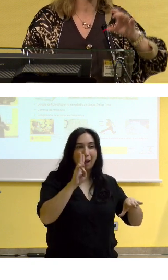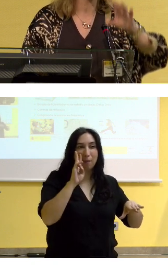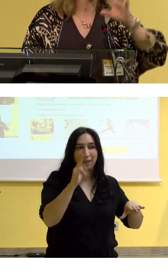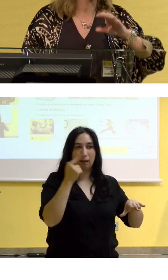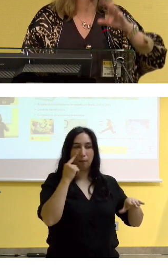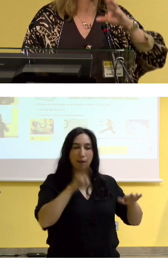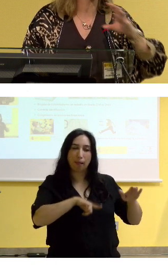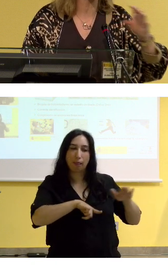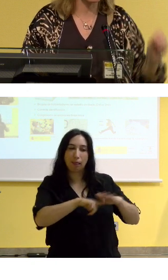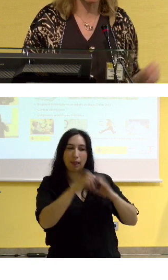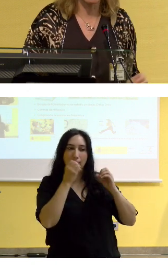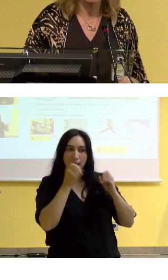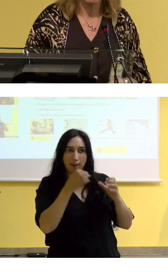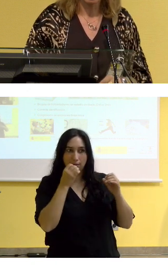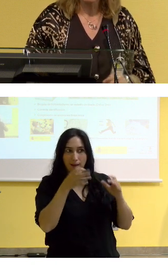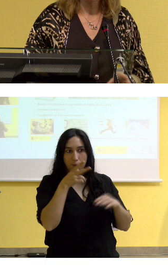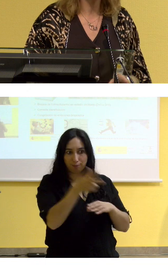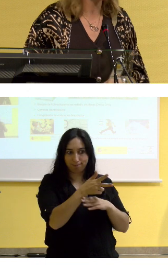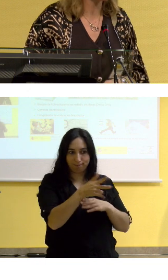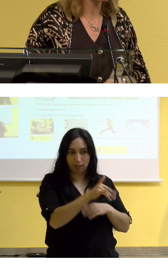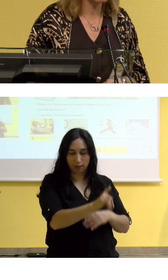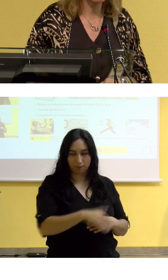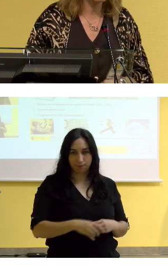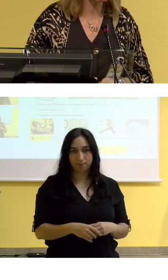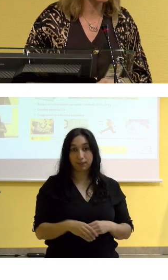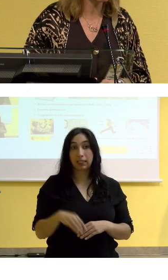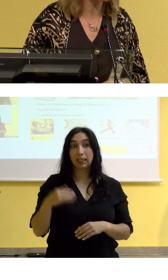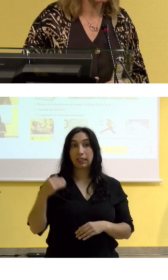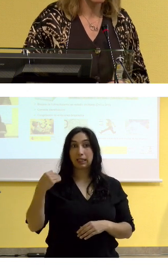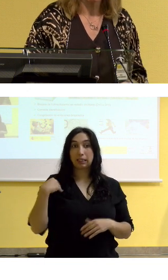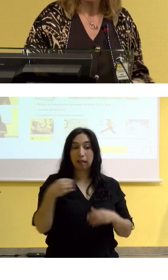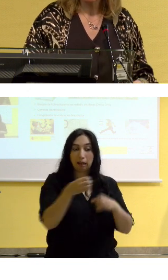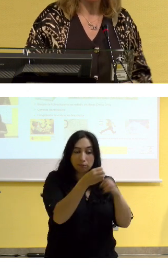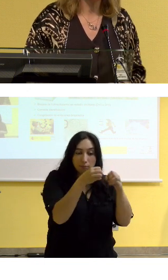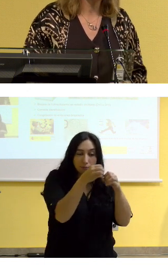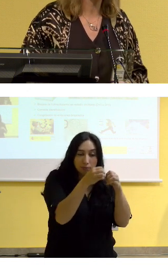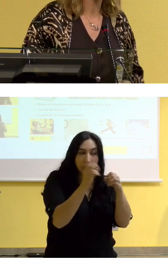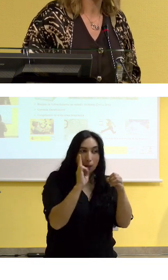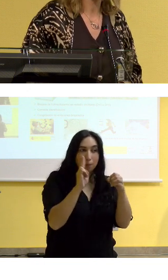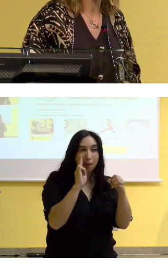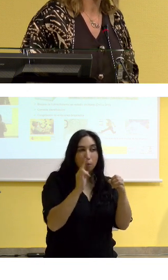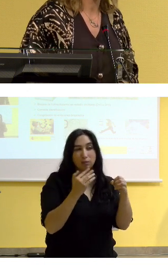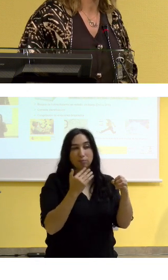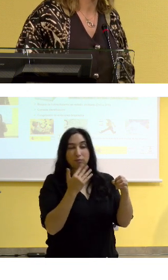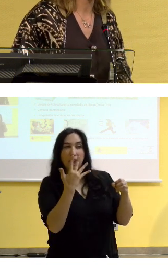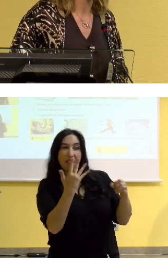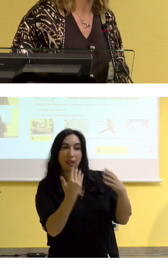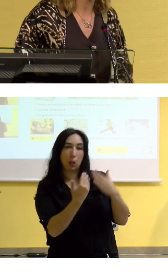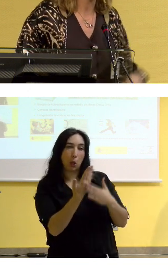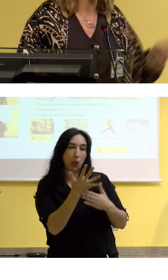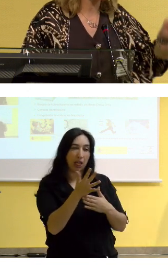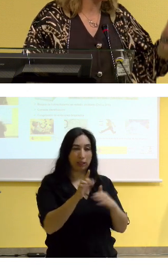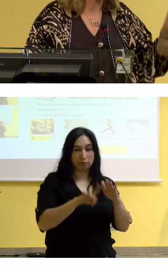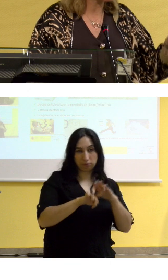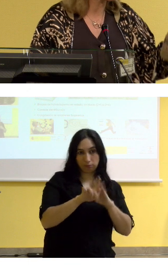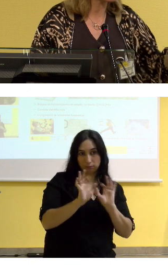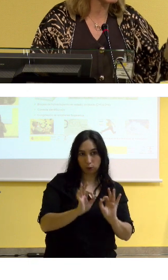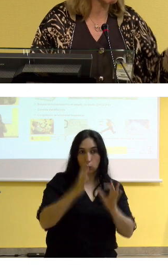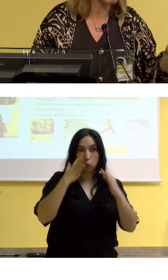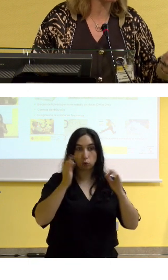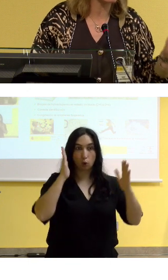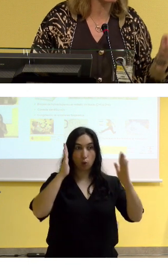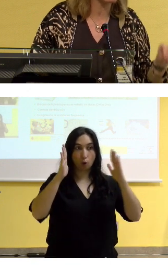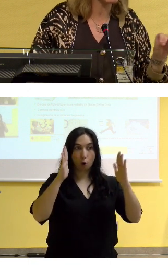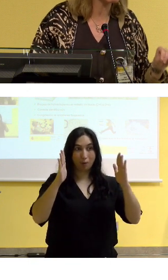van desarrollando nuestros embriones. Pues bien, cuando esos embriones tienen 5 días más o menos de desarrollo, que es en el momento en el